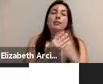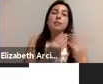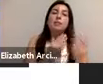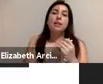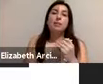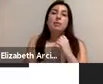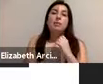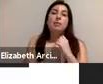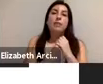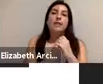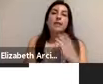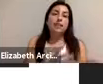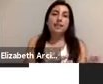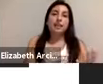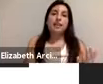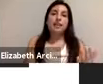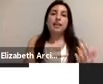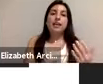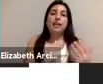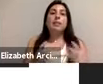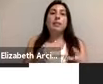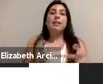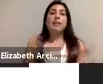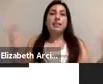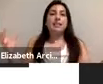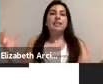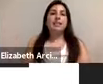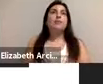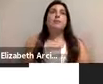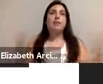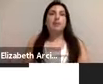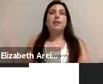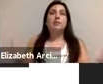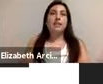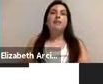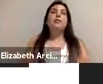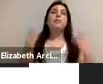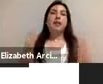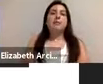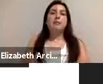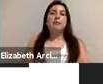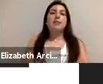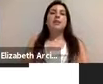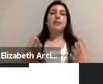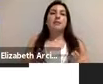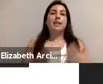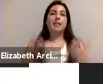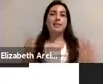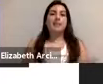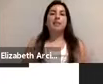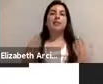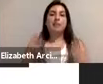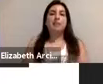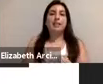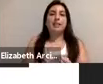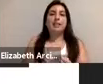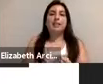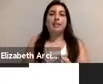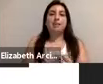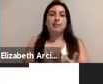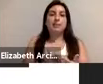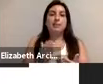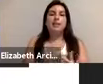si usamos, por ejemplo, una cartilla, es probable que necesitemos la mayor iluminación para que justamente el contraste sea mayor y el